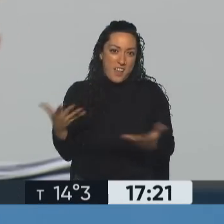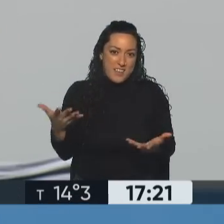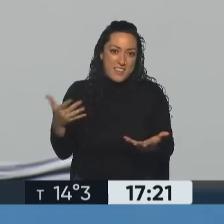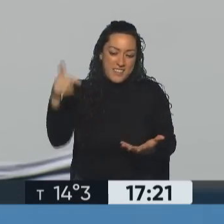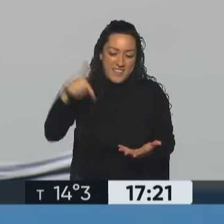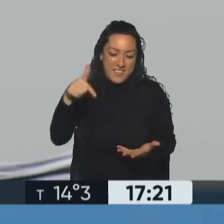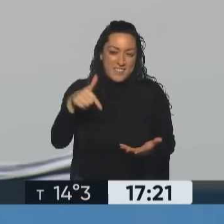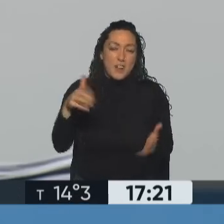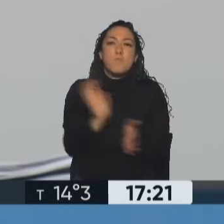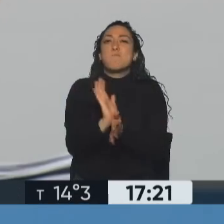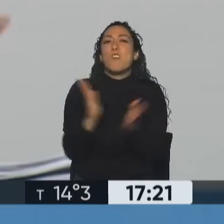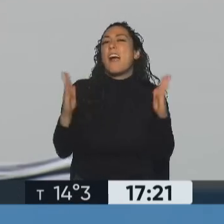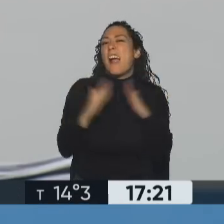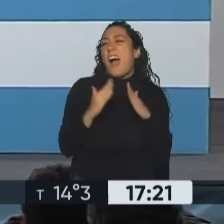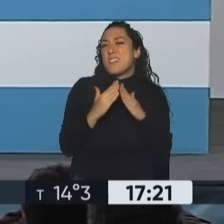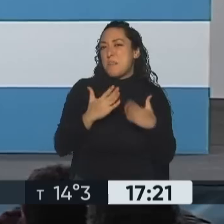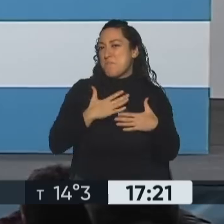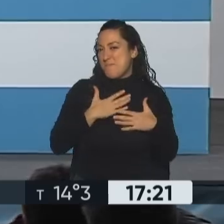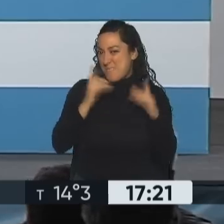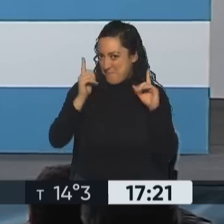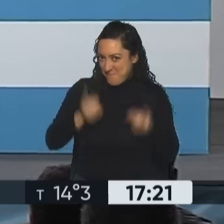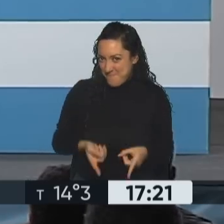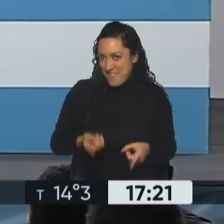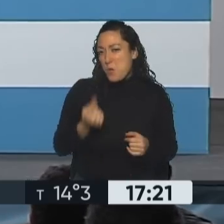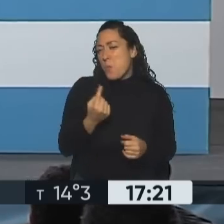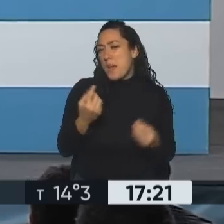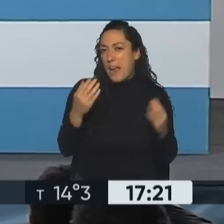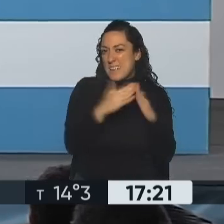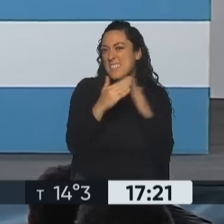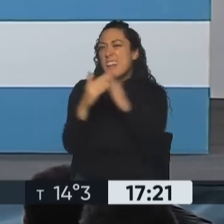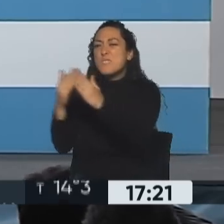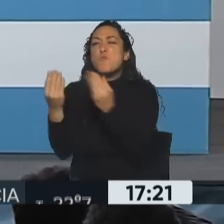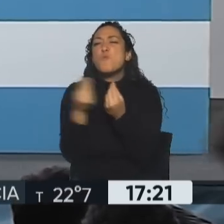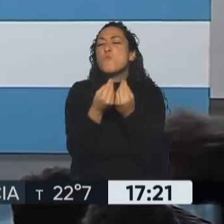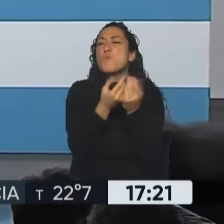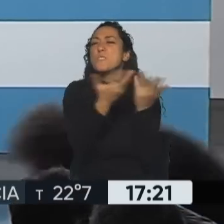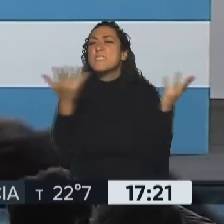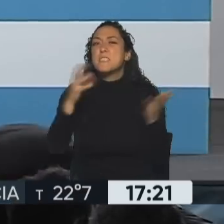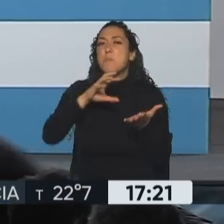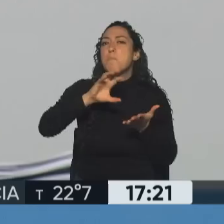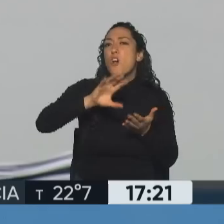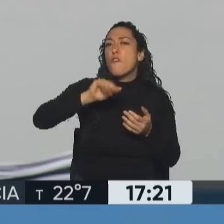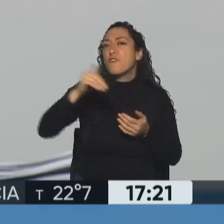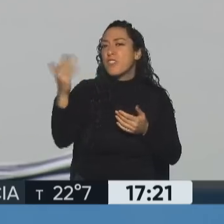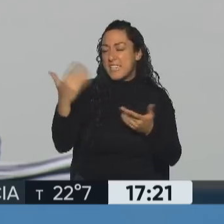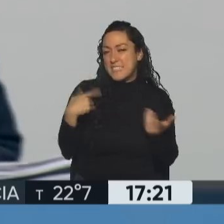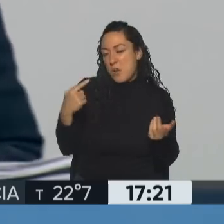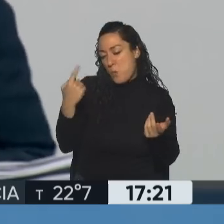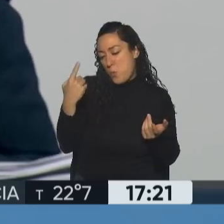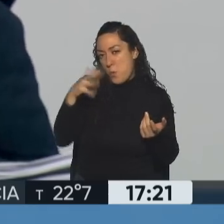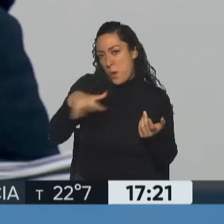es una de nuestras casas. Una de nuestras casas. Tenemos muchas casas en la provincia de Buenos Aires. Esta es